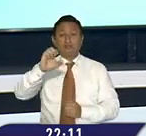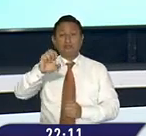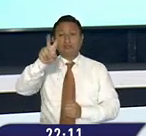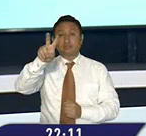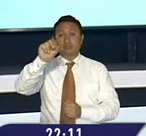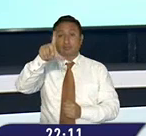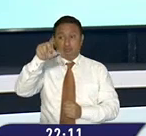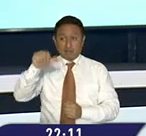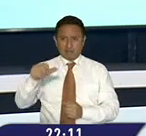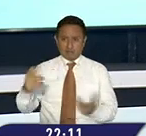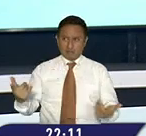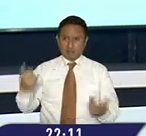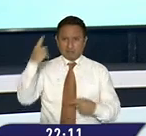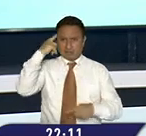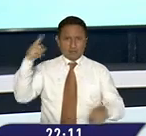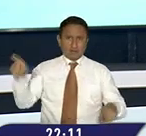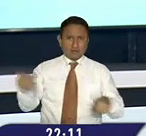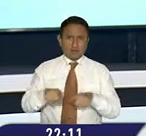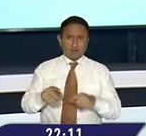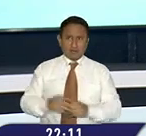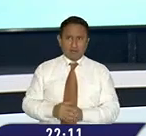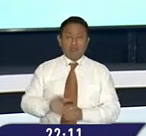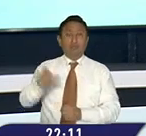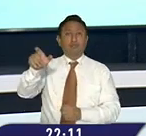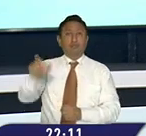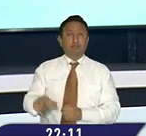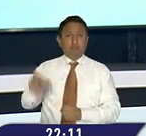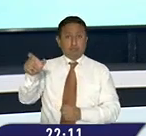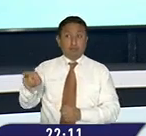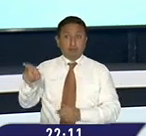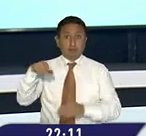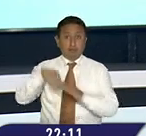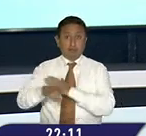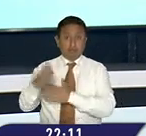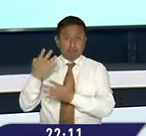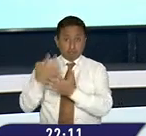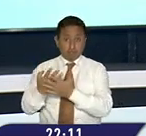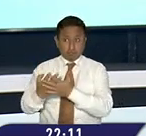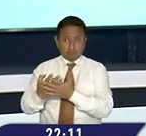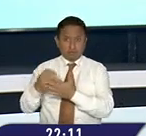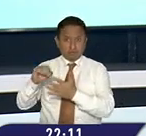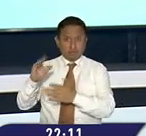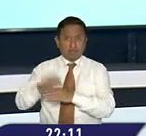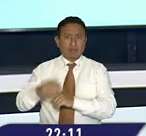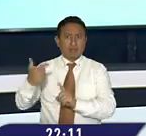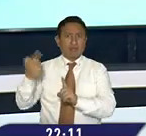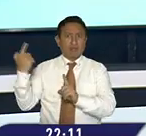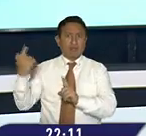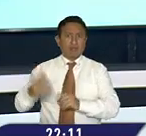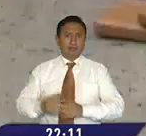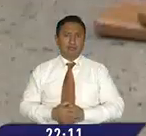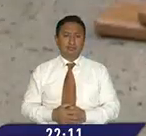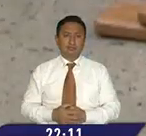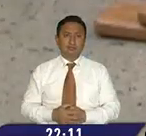la decisión, pues afirma que los imputados tienen antecedentes penales por asesinato.